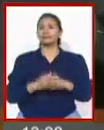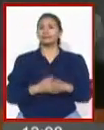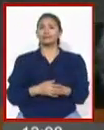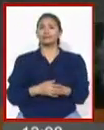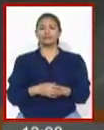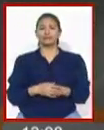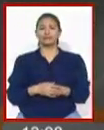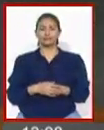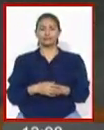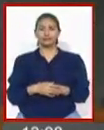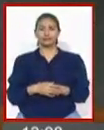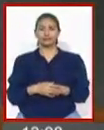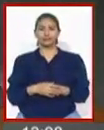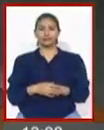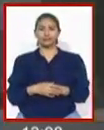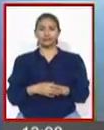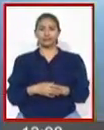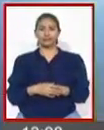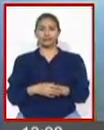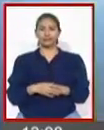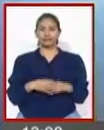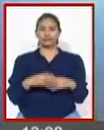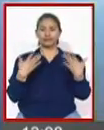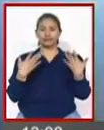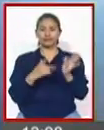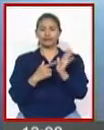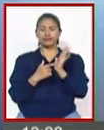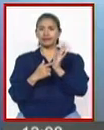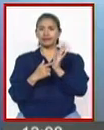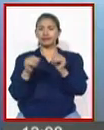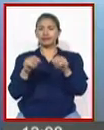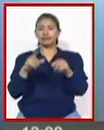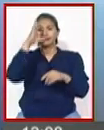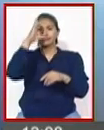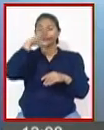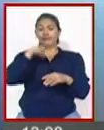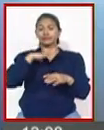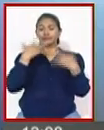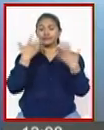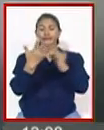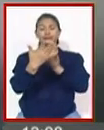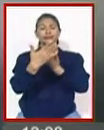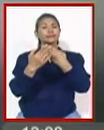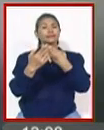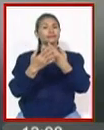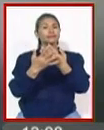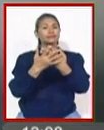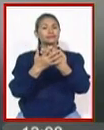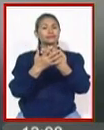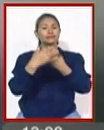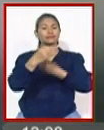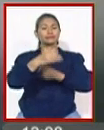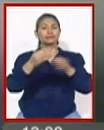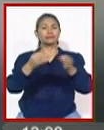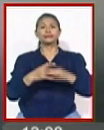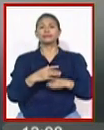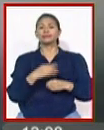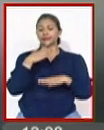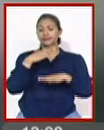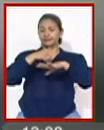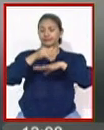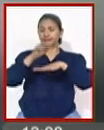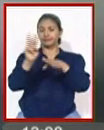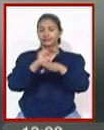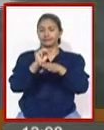sido la causa del accidente. La muerte fue instantánea en el lugar del hecho. El conductor se encuentra en celdas policiales del municipio de Cotoca, quien será remitido al